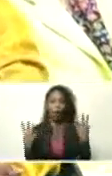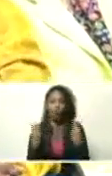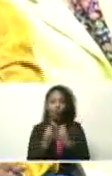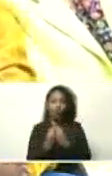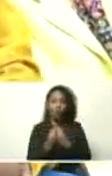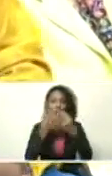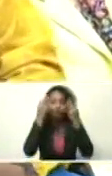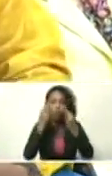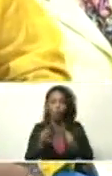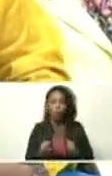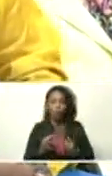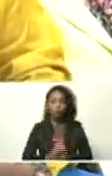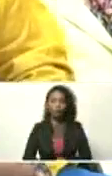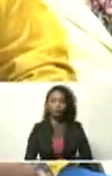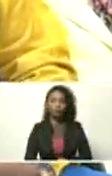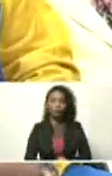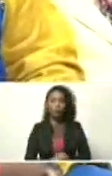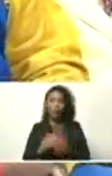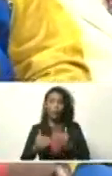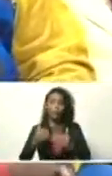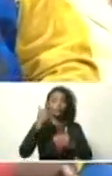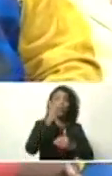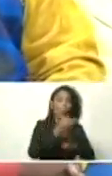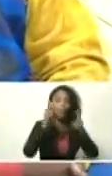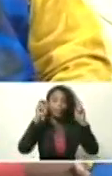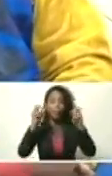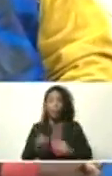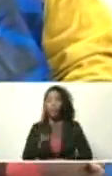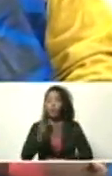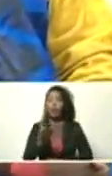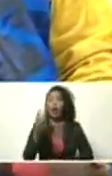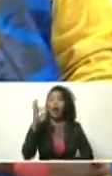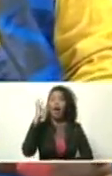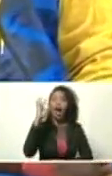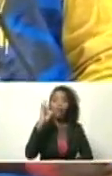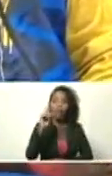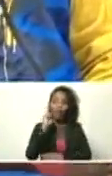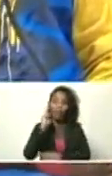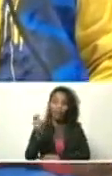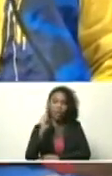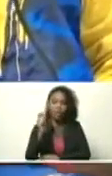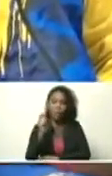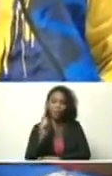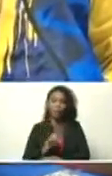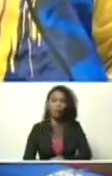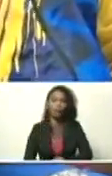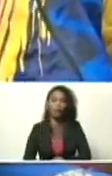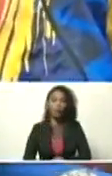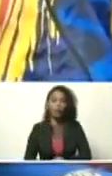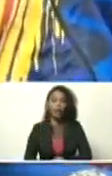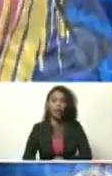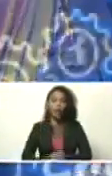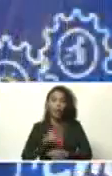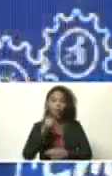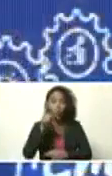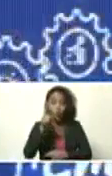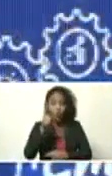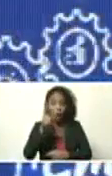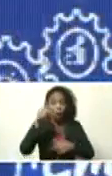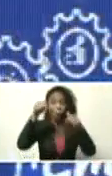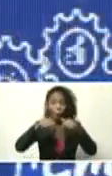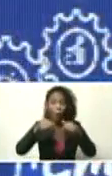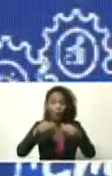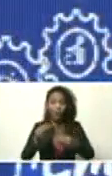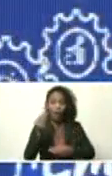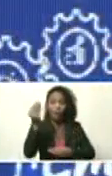la formalización. Luego, un aspecto muy importante también con la F de financiamiento. Usted hoy va a entregar financiamiento a través de